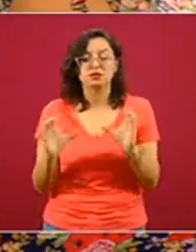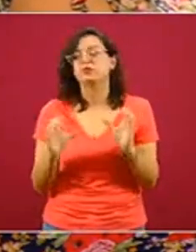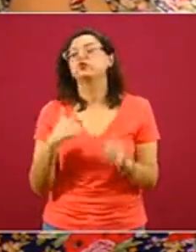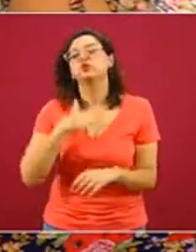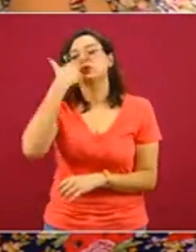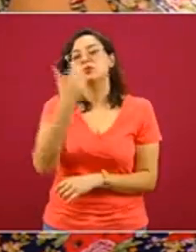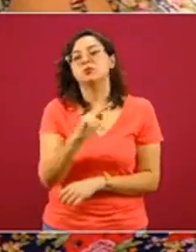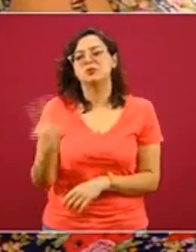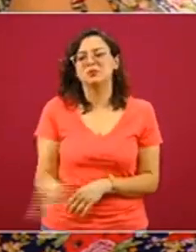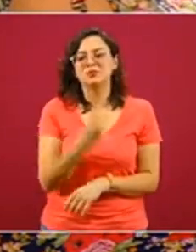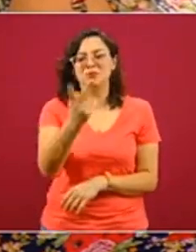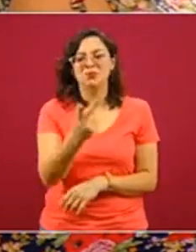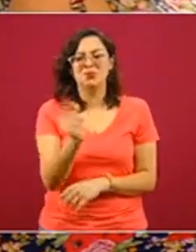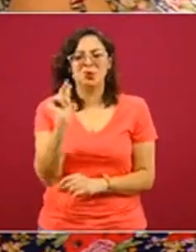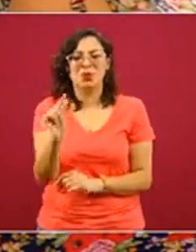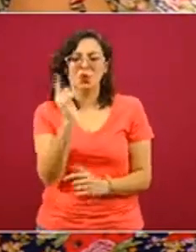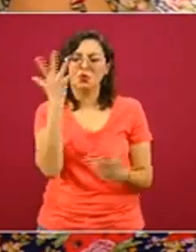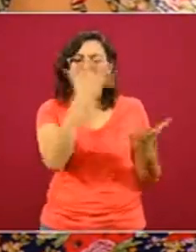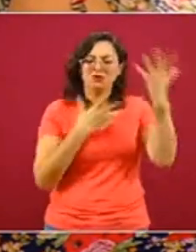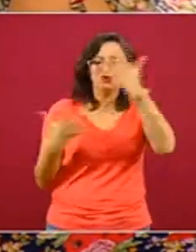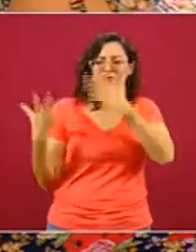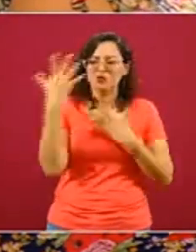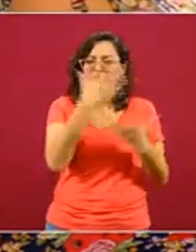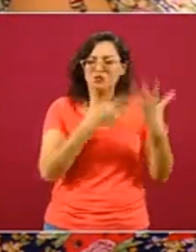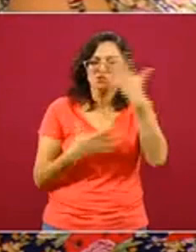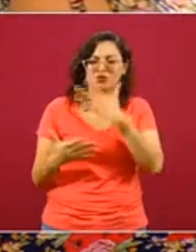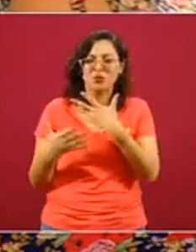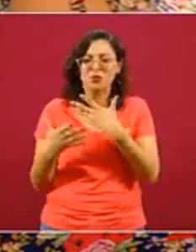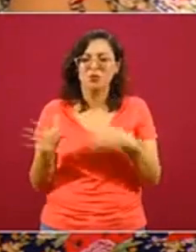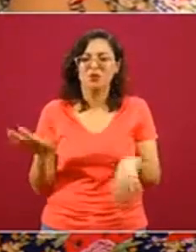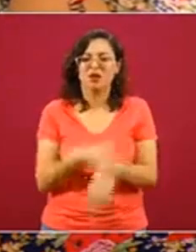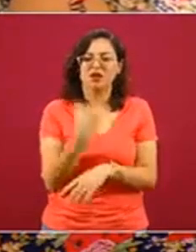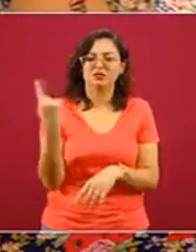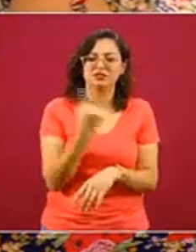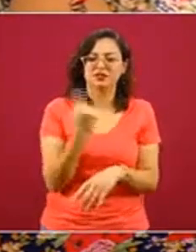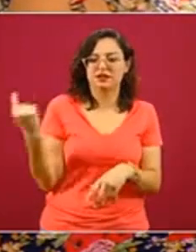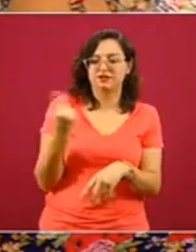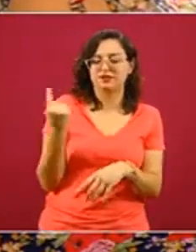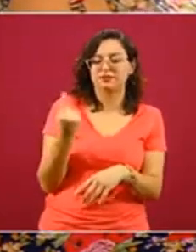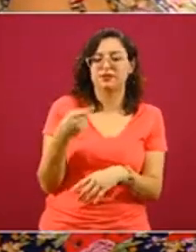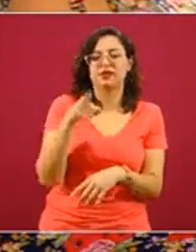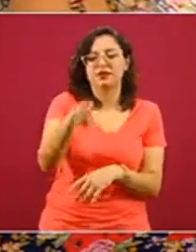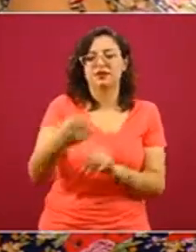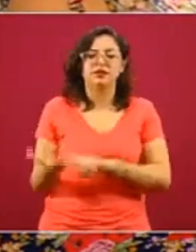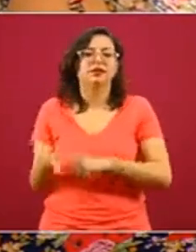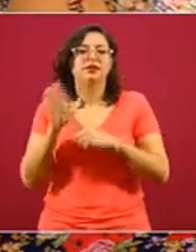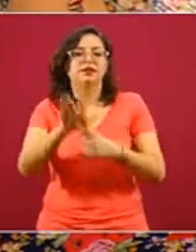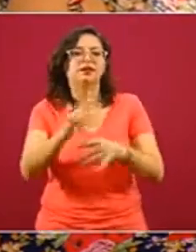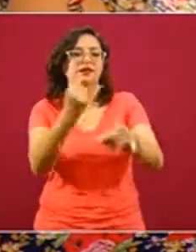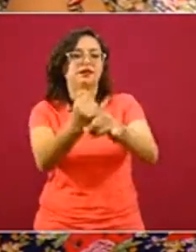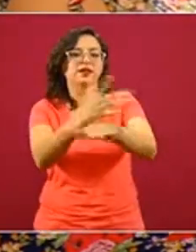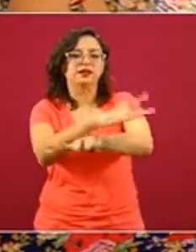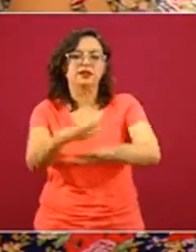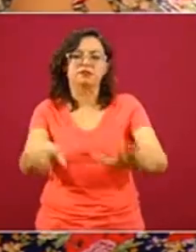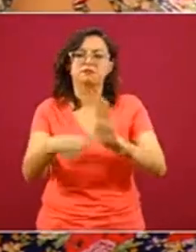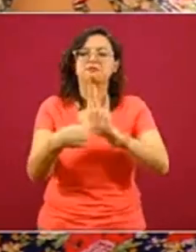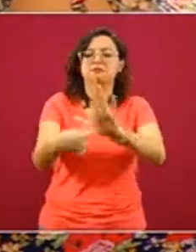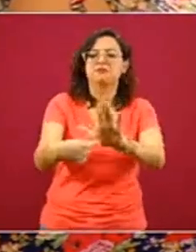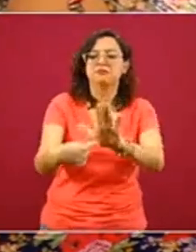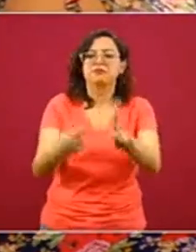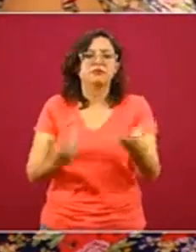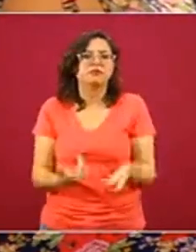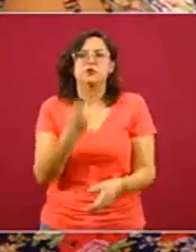un mensaje confuso o crea confusión, justo por los datos que nos presenta hoy, ¿no? Panorama, estamos pintados de